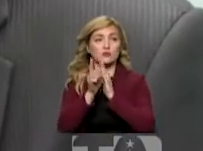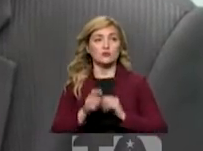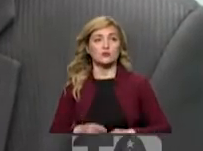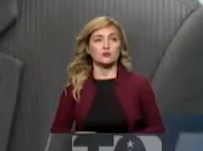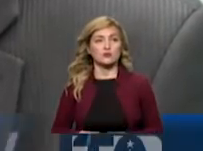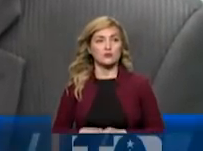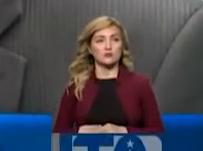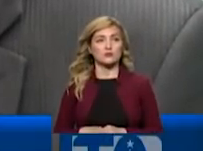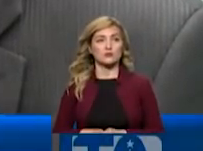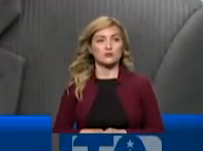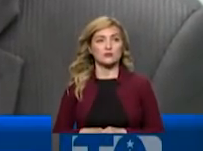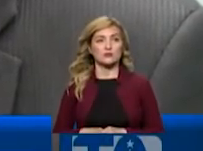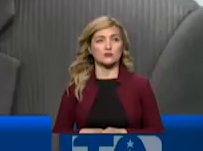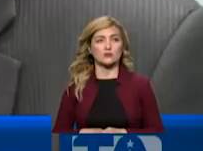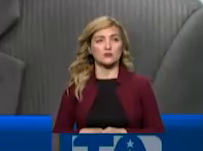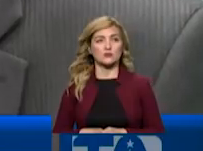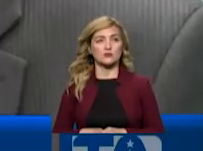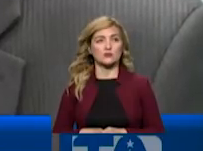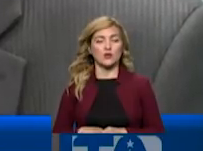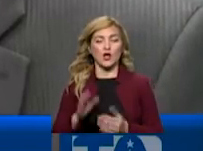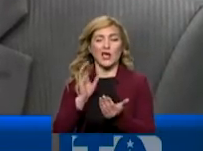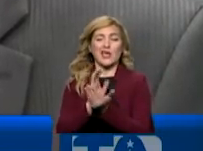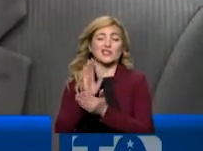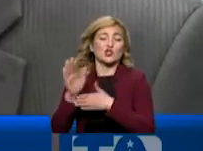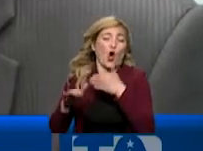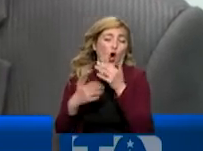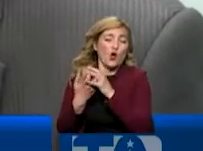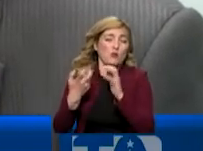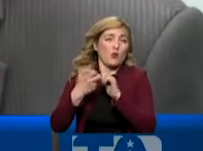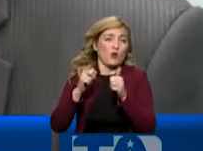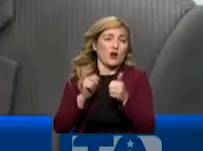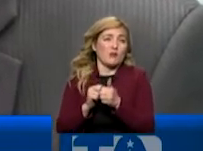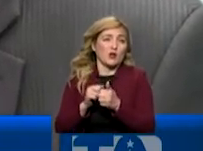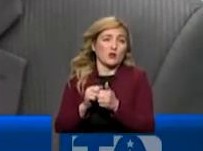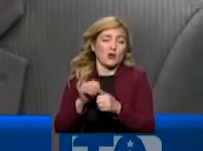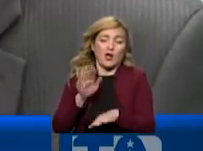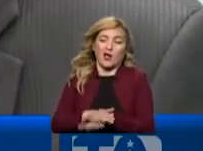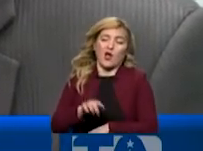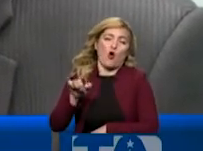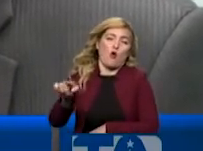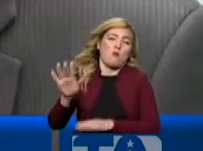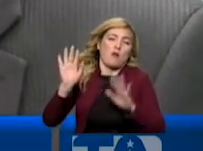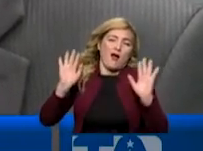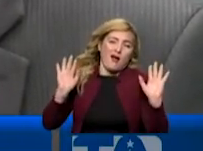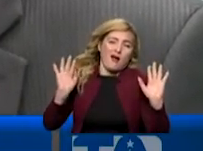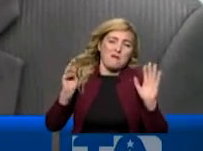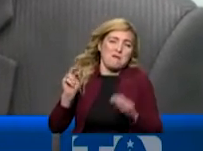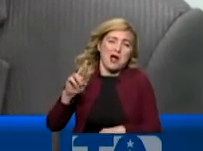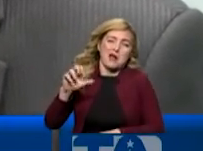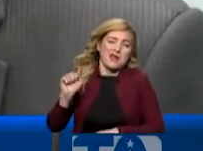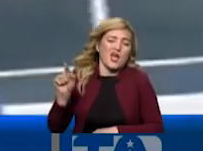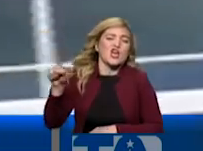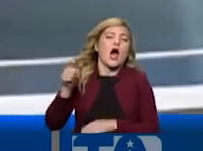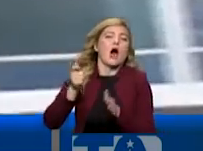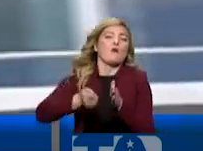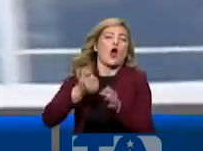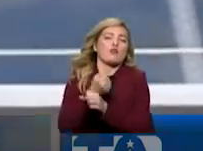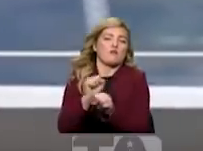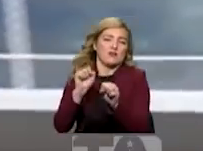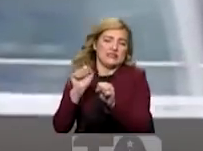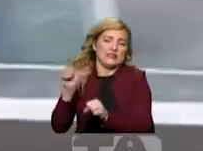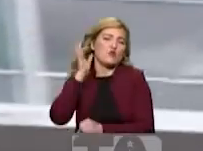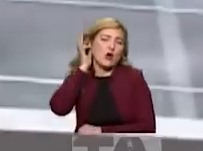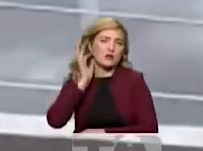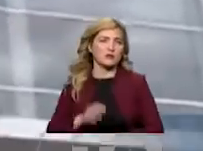ser que todo lo que sucedió en el IES tiene que llevar el nombre y el membrete de Marisol Larrea. Respecto